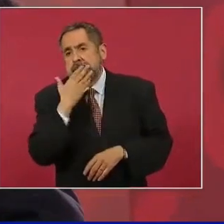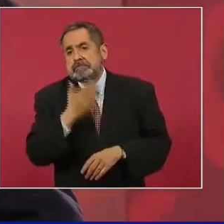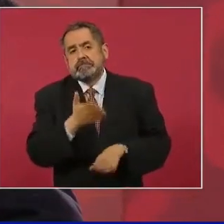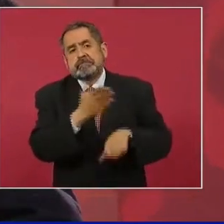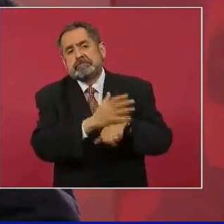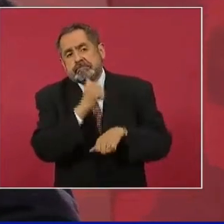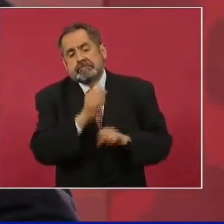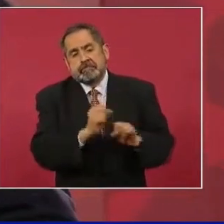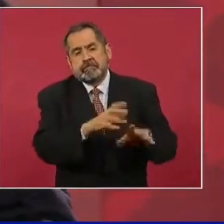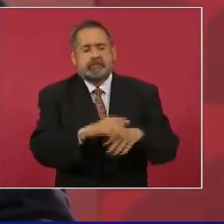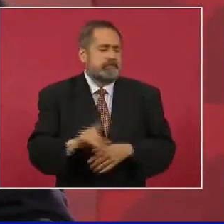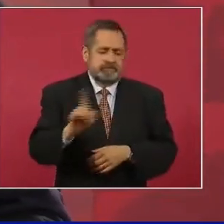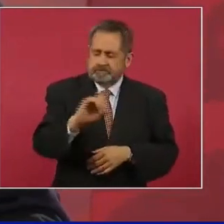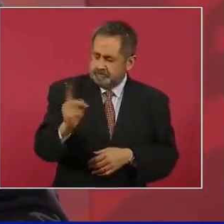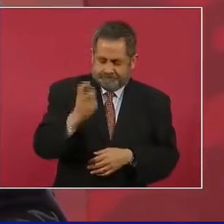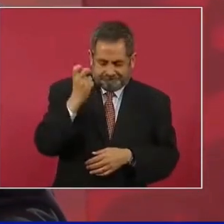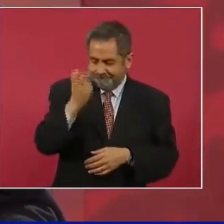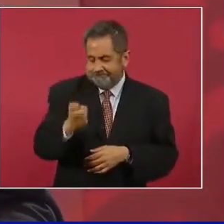Eso no es